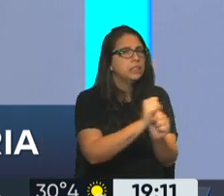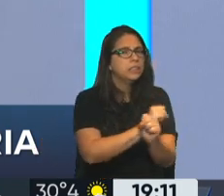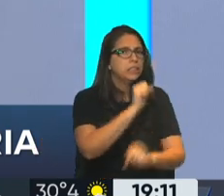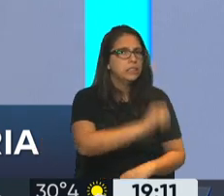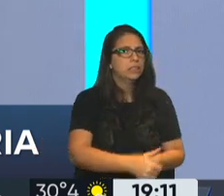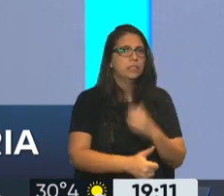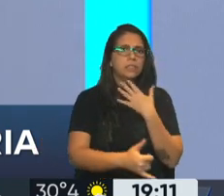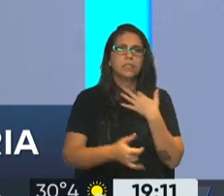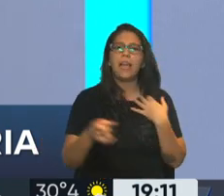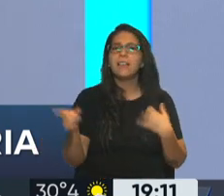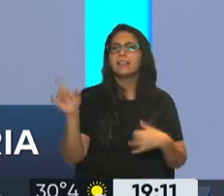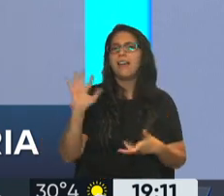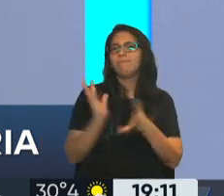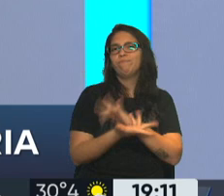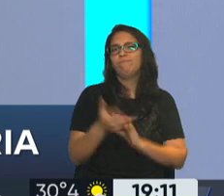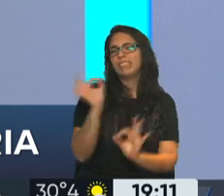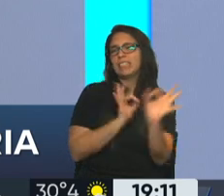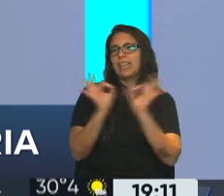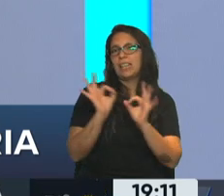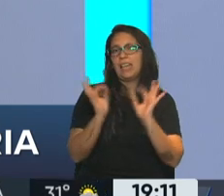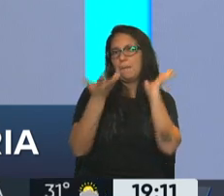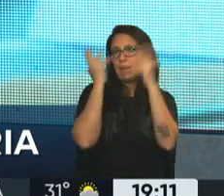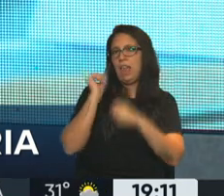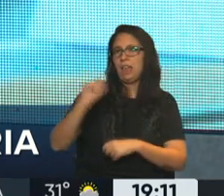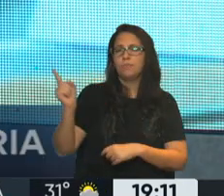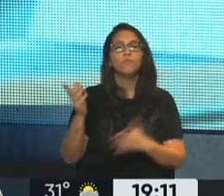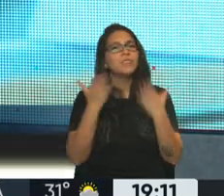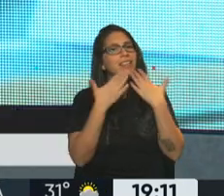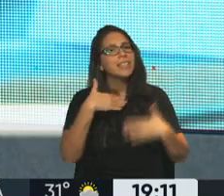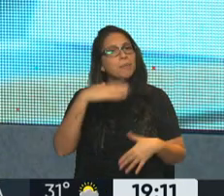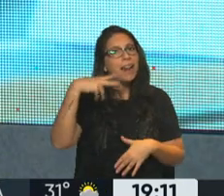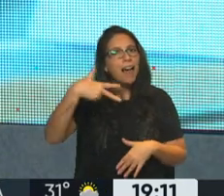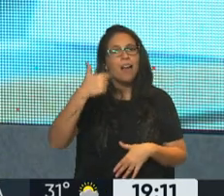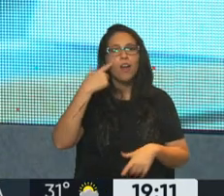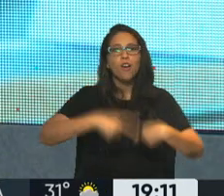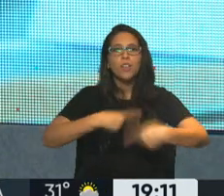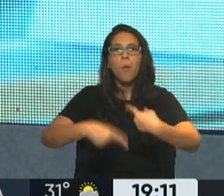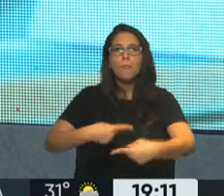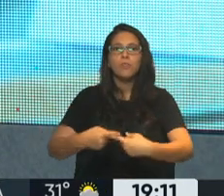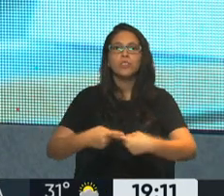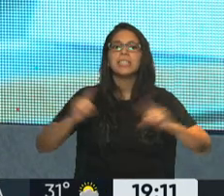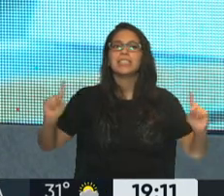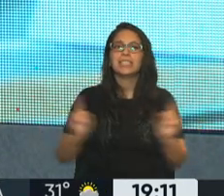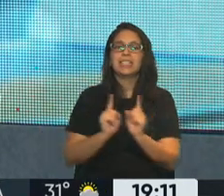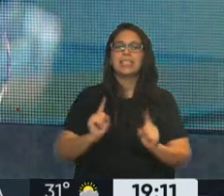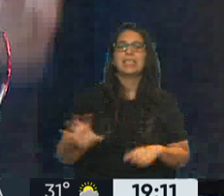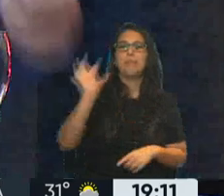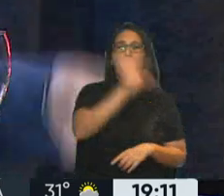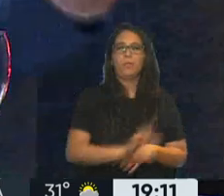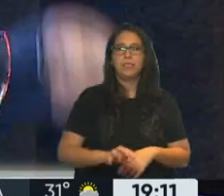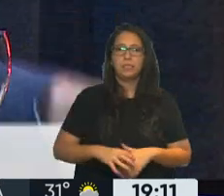estrategia del ejecutivo a la cabeza con Javier m Muchísimas gracias fuer cont de esta manera con la síntesis